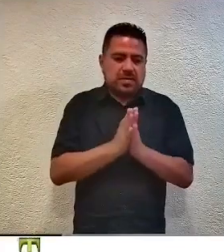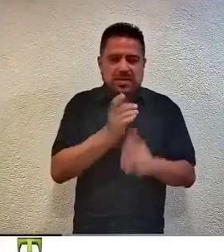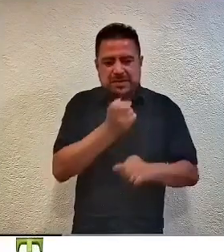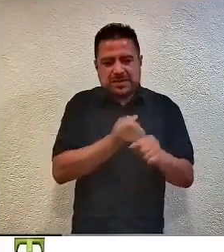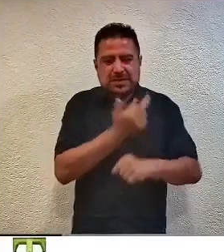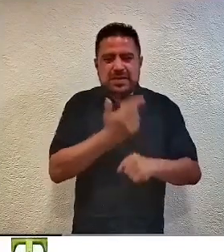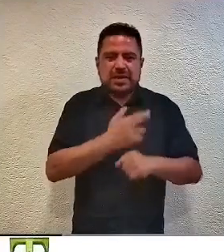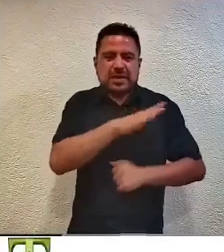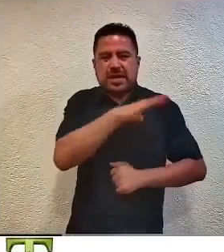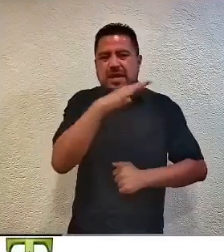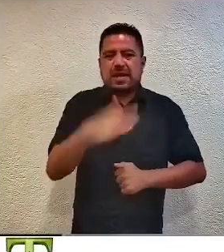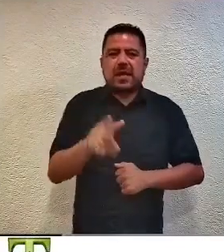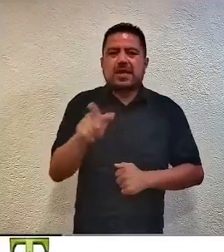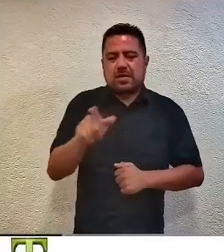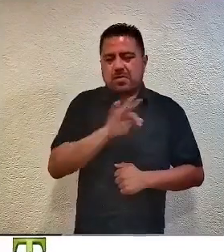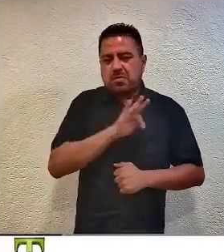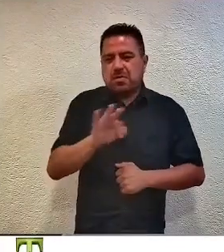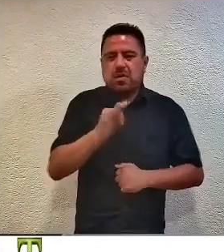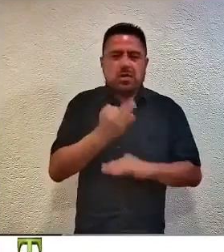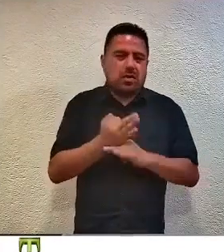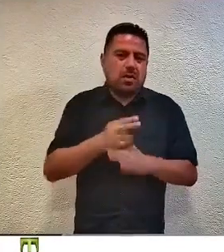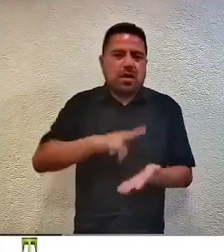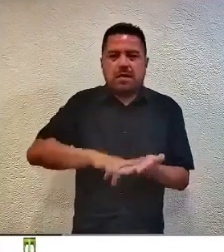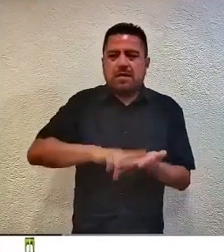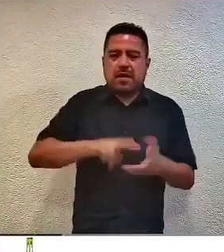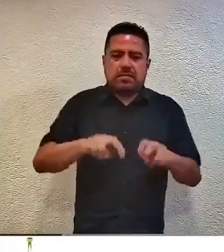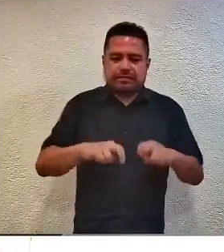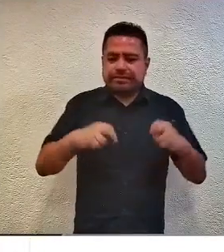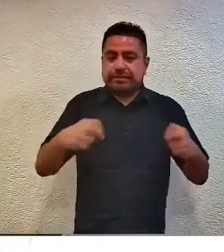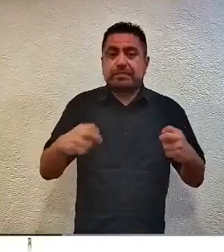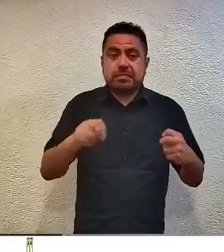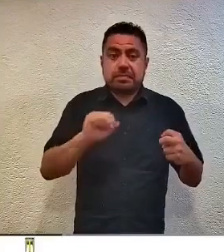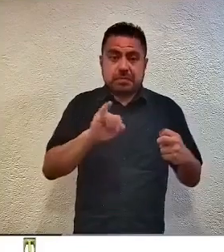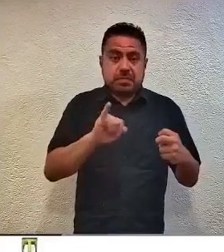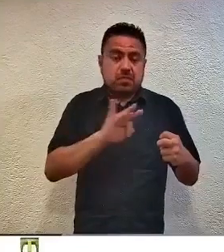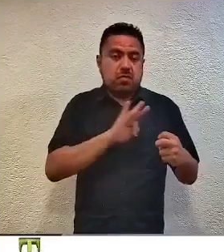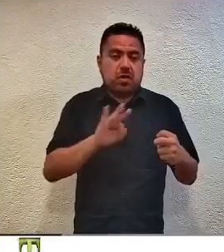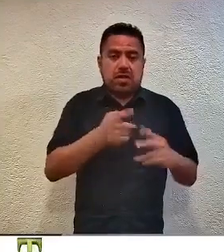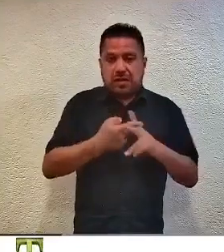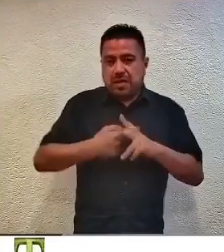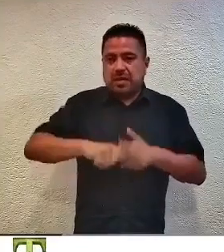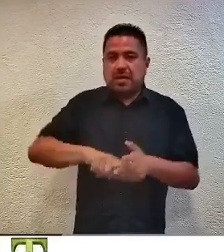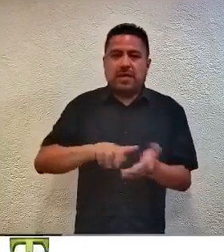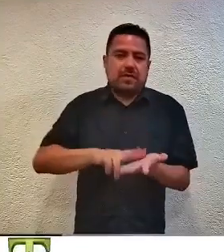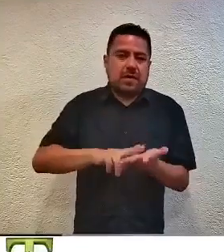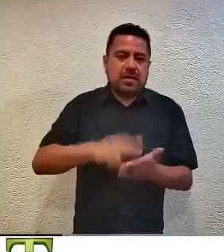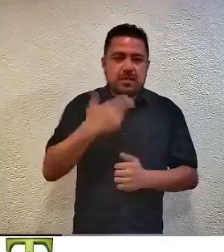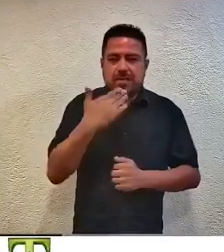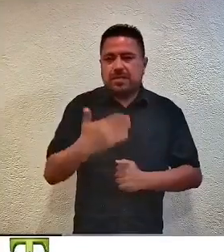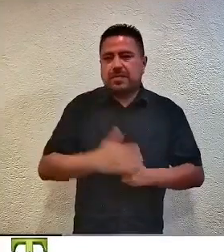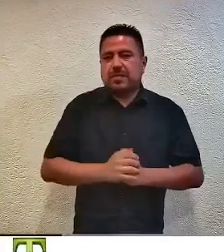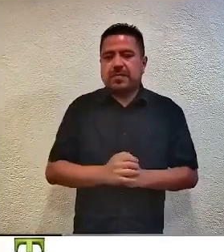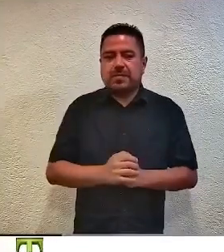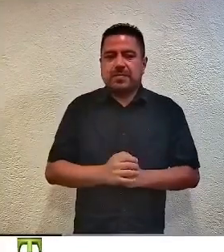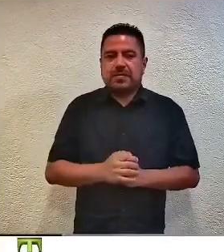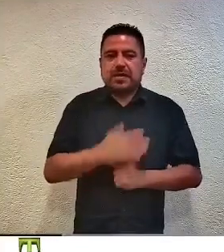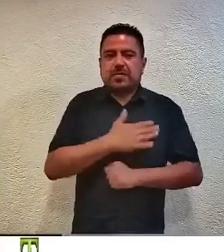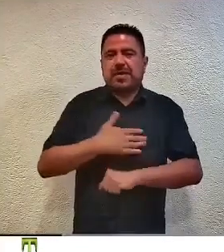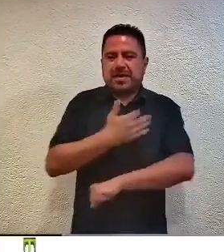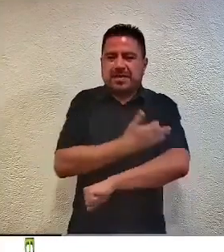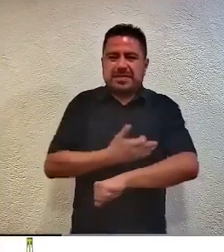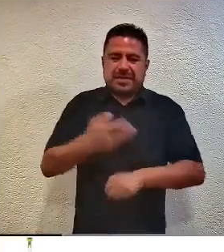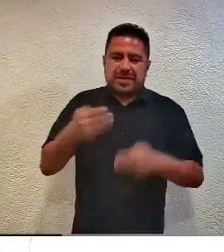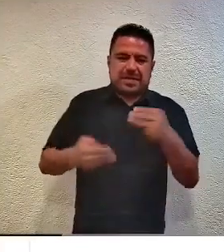Secretario General de Acuerdos proceda a verificar el quórum legal para sesionar válidamente. Buenas tardes,